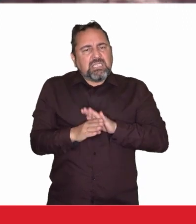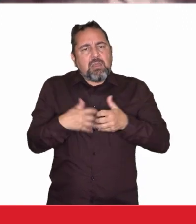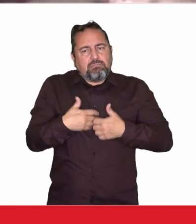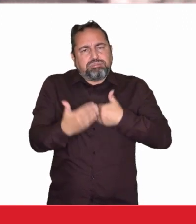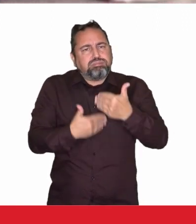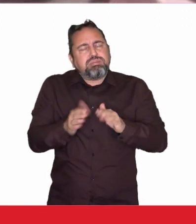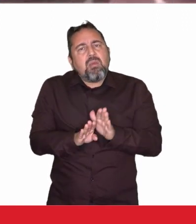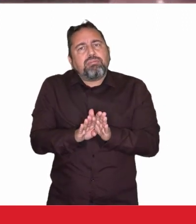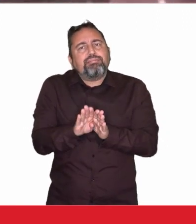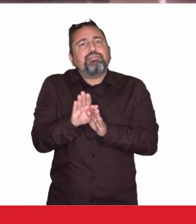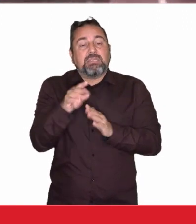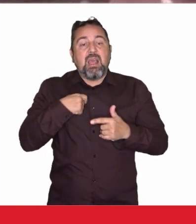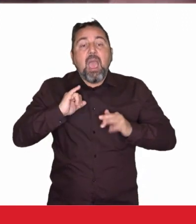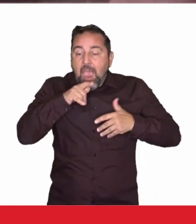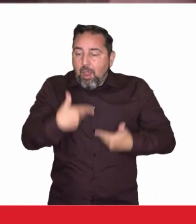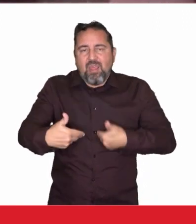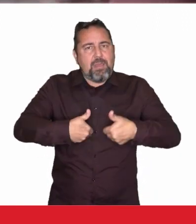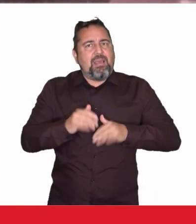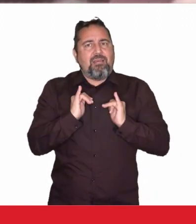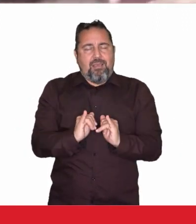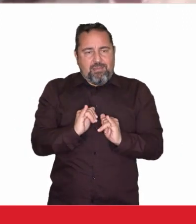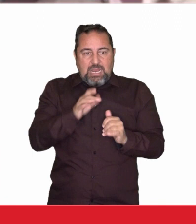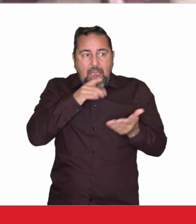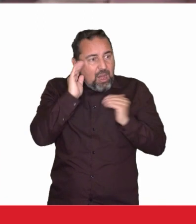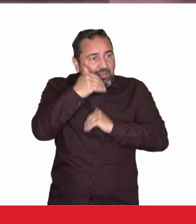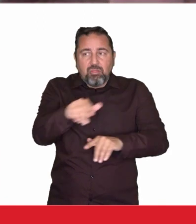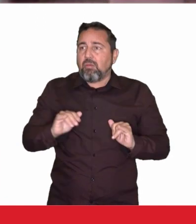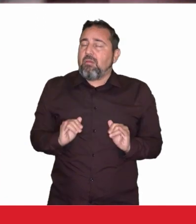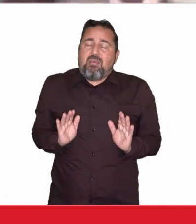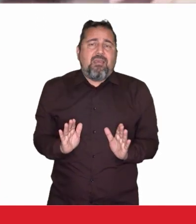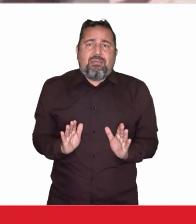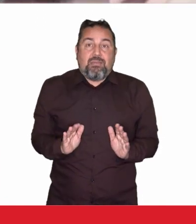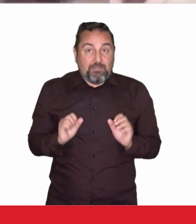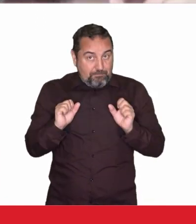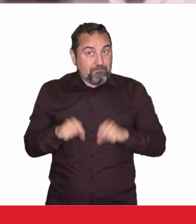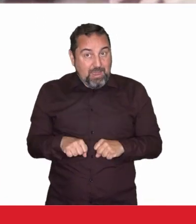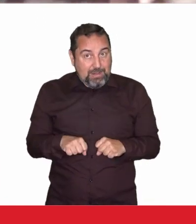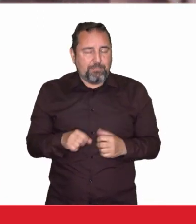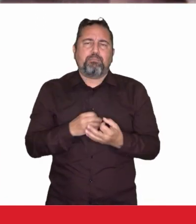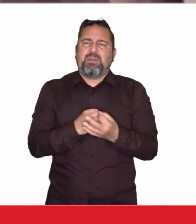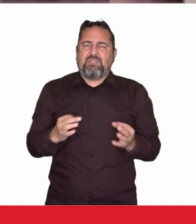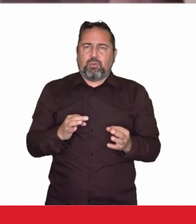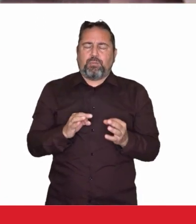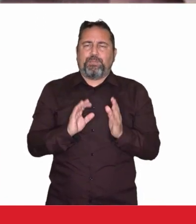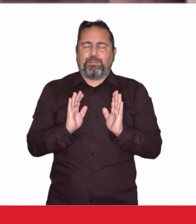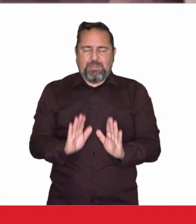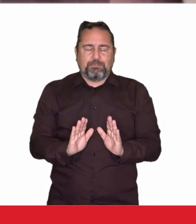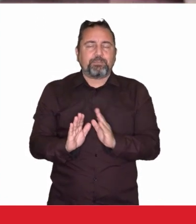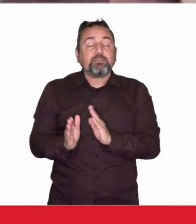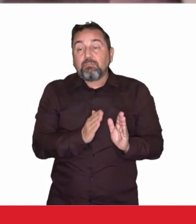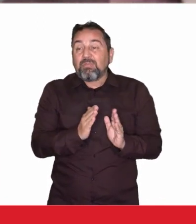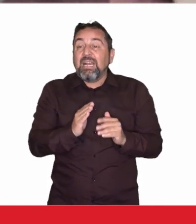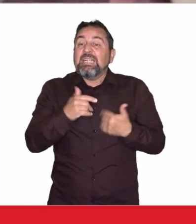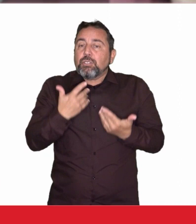lo necesita para seguir creciendo con la demanda que ya tiene, para atender a lo que ya tiene. ¿De acuerdo?